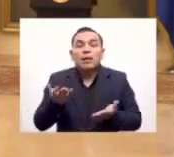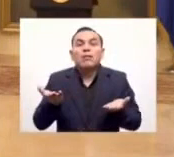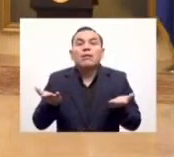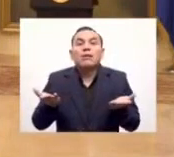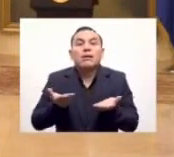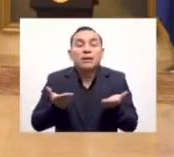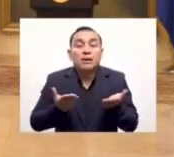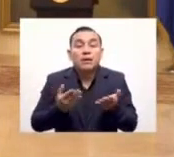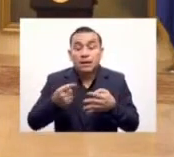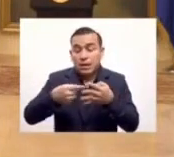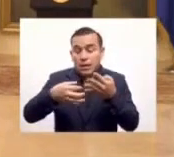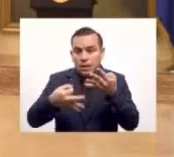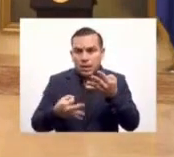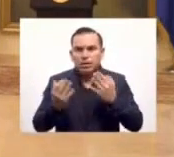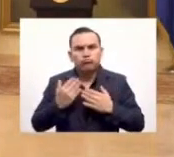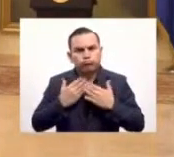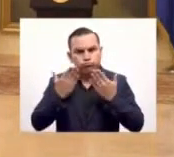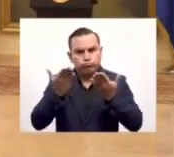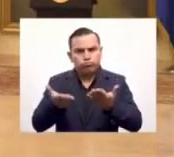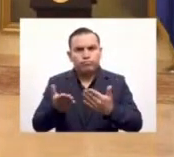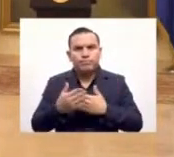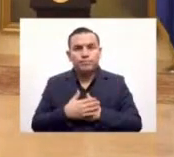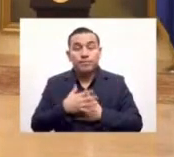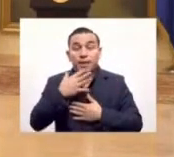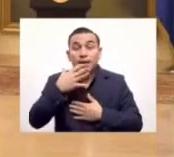nada, esperemos que les pregunten algo,